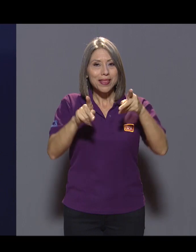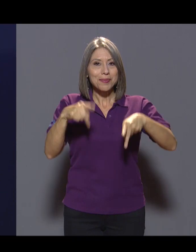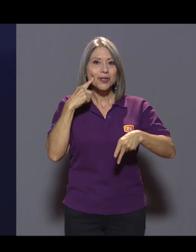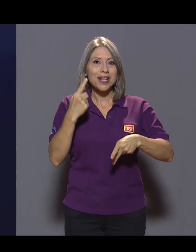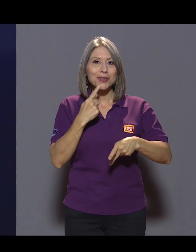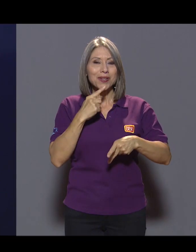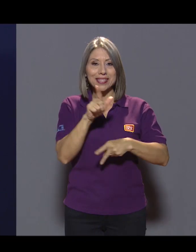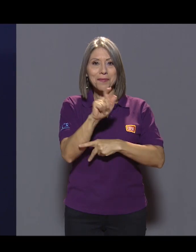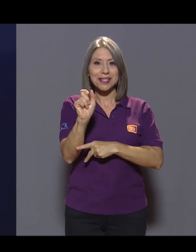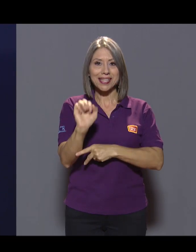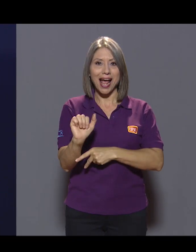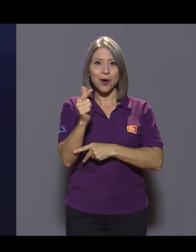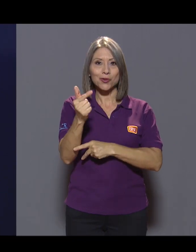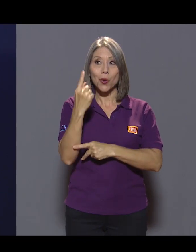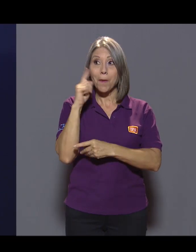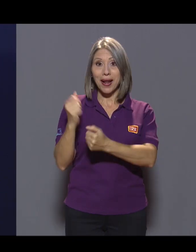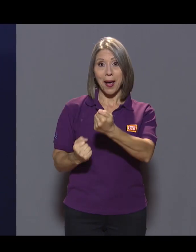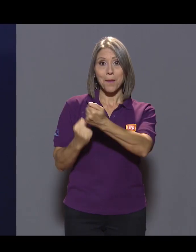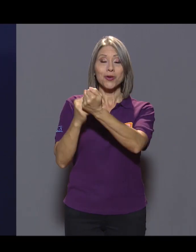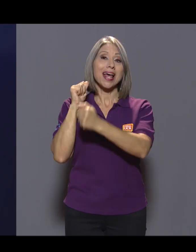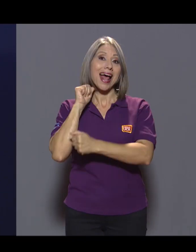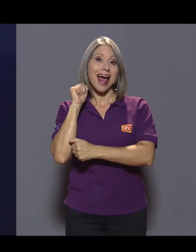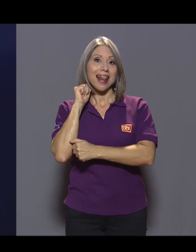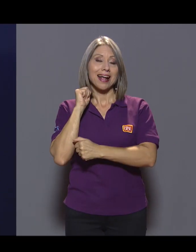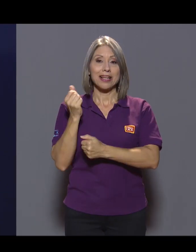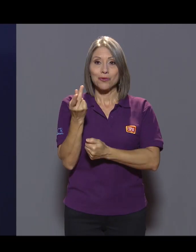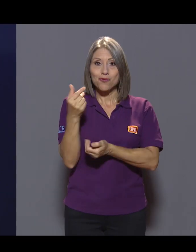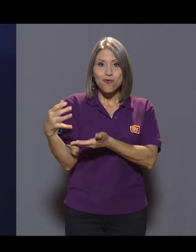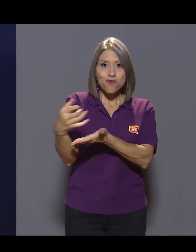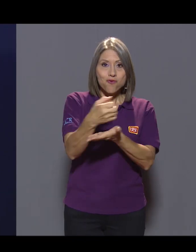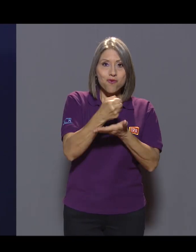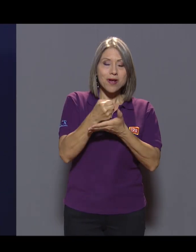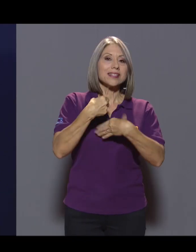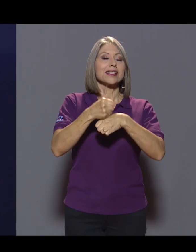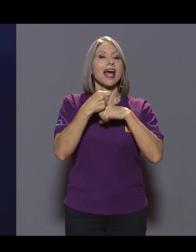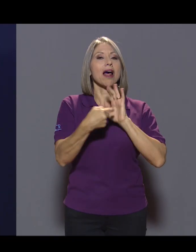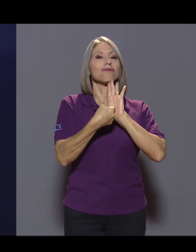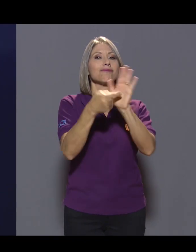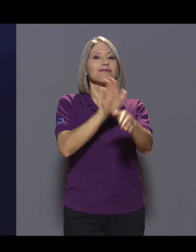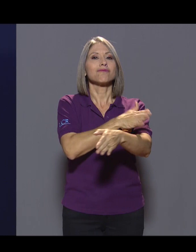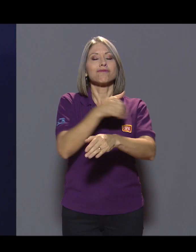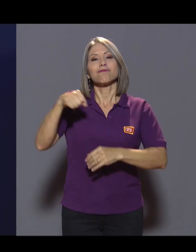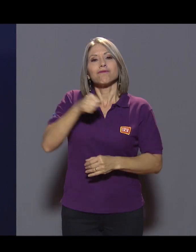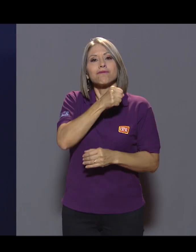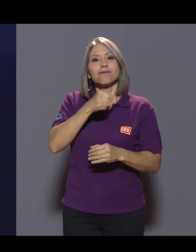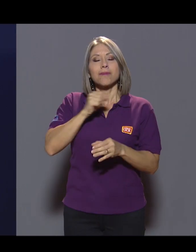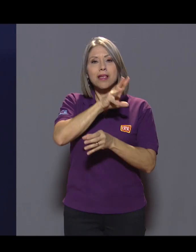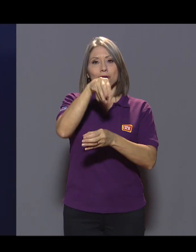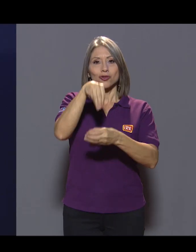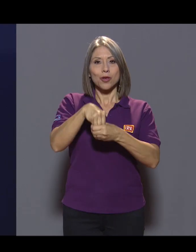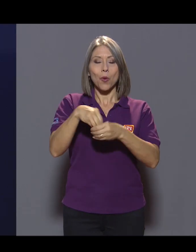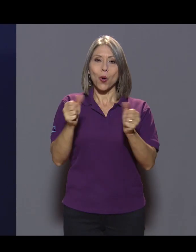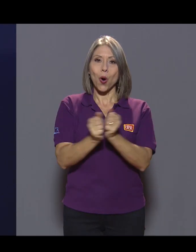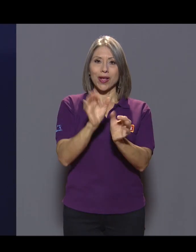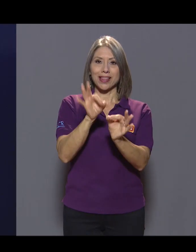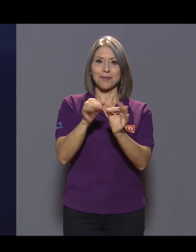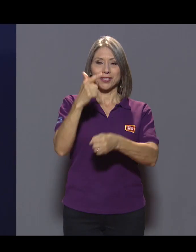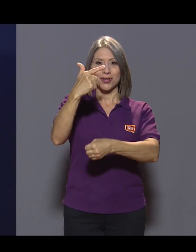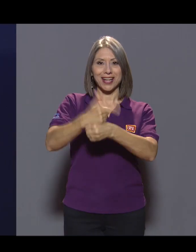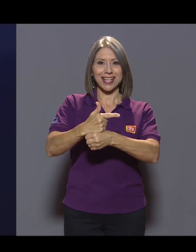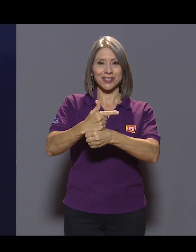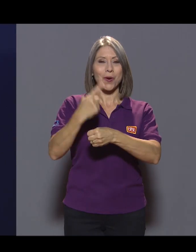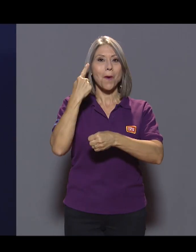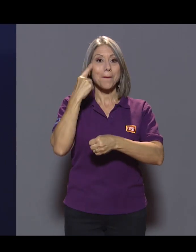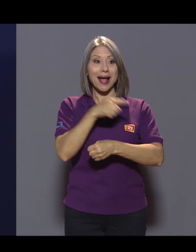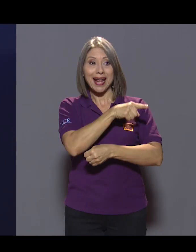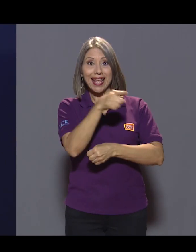agosto. Para apoyar a Alan y recaudar fondos, se realizará un concierto inclusivo, el cual contará con interpretación en lesco para